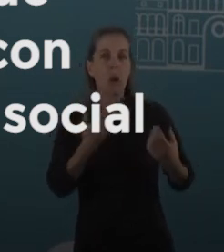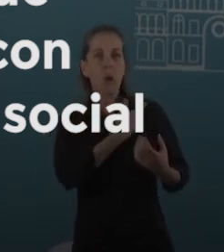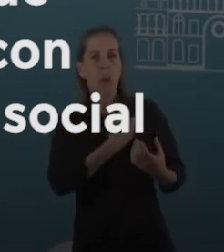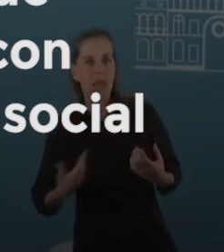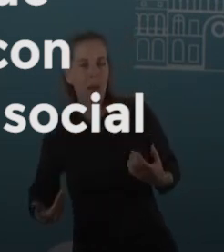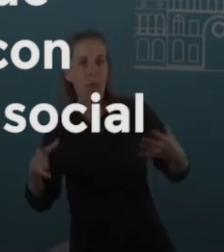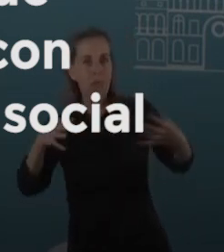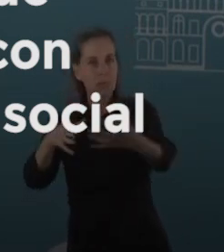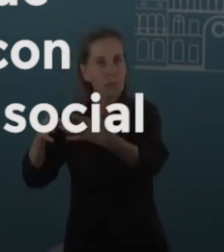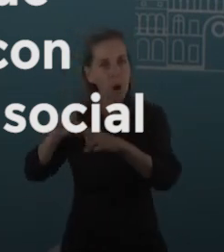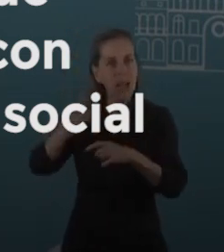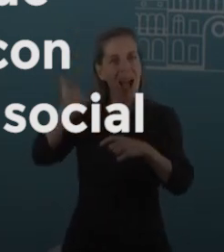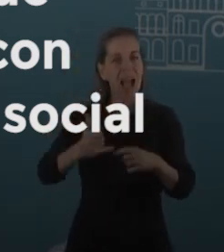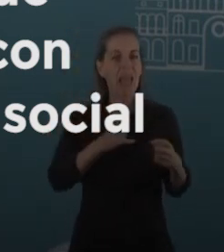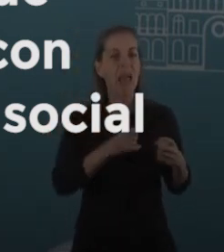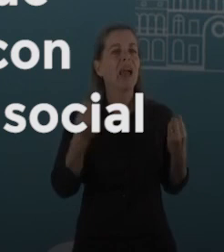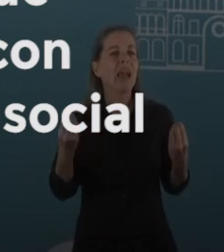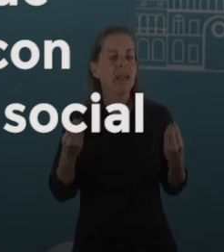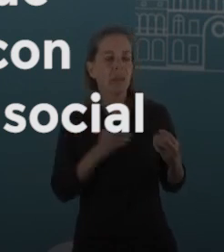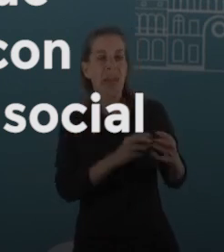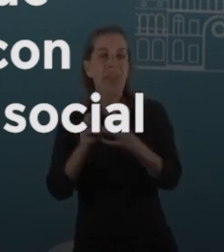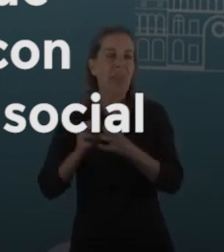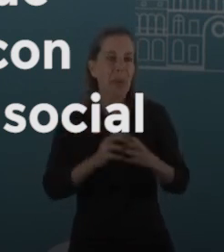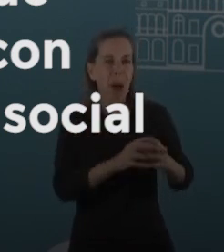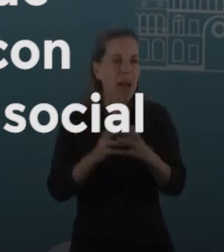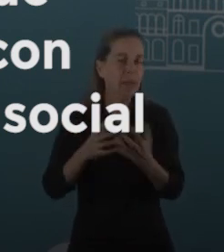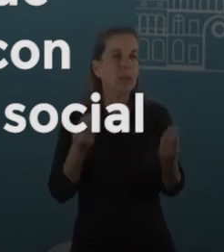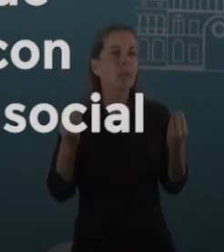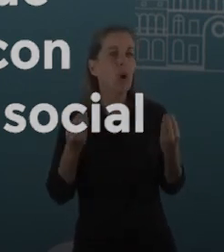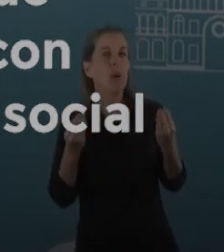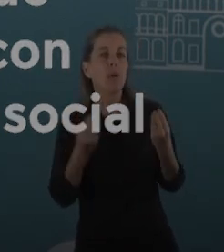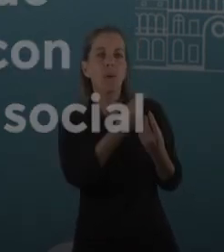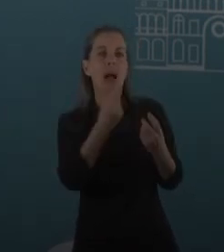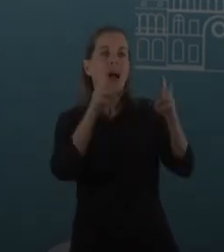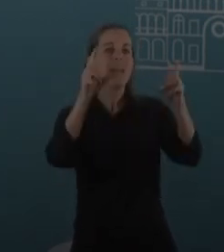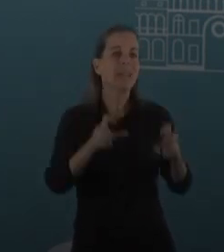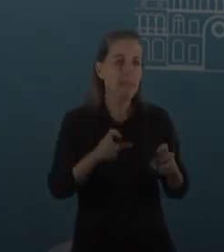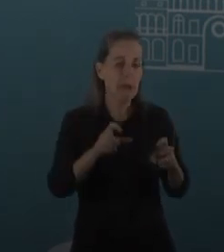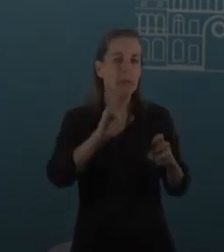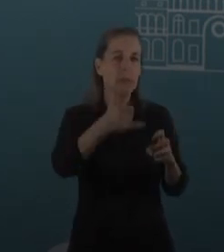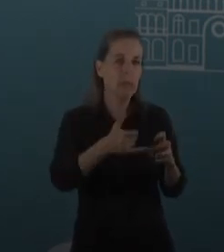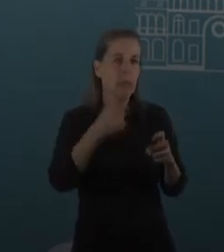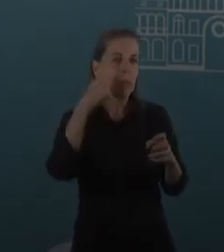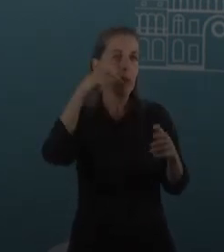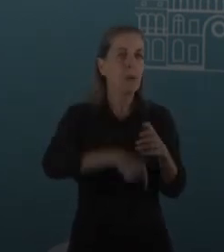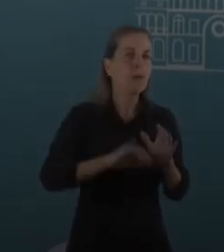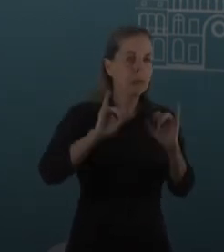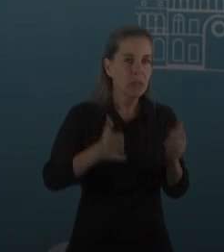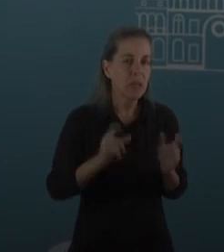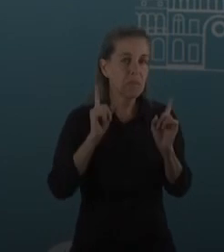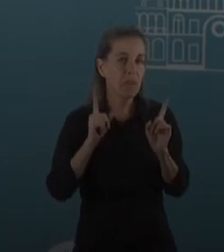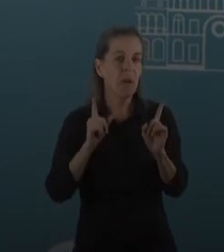es debates hacia dónde hay que profundizar o de qué manera hay que profundizar la agenda. Esto es efectivamente lo que sucedió durante